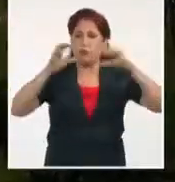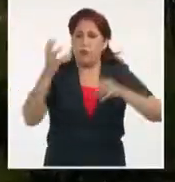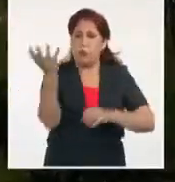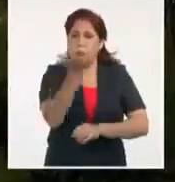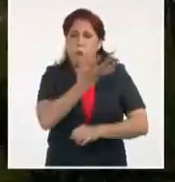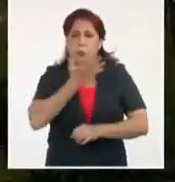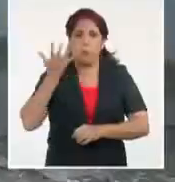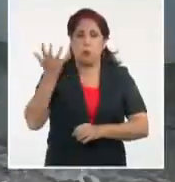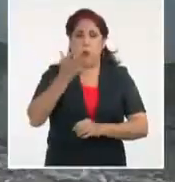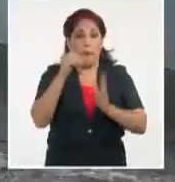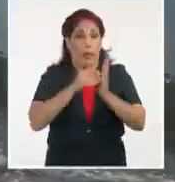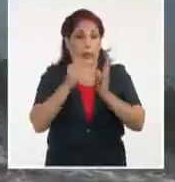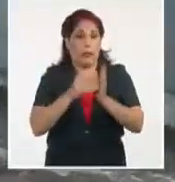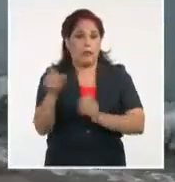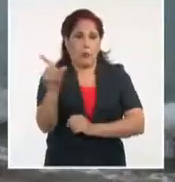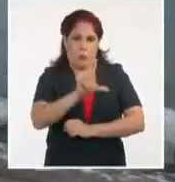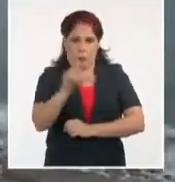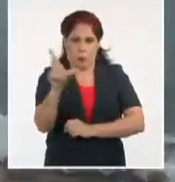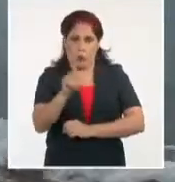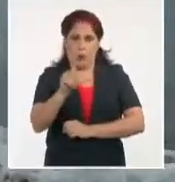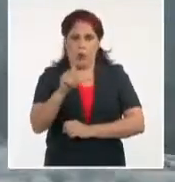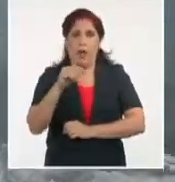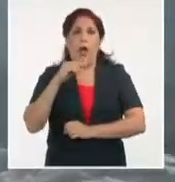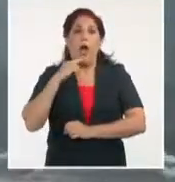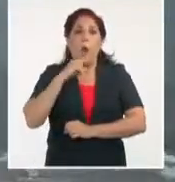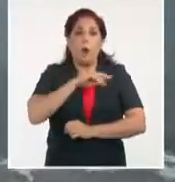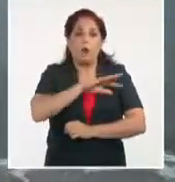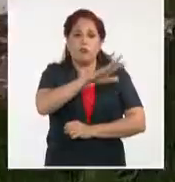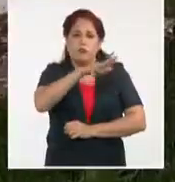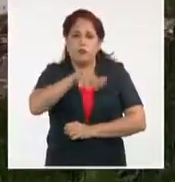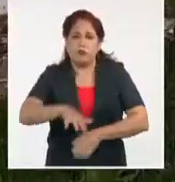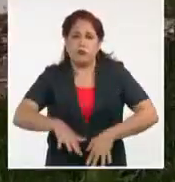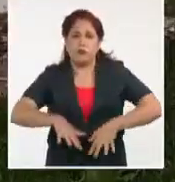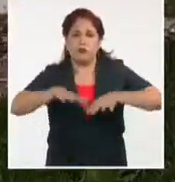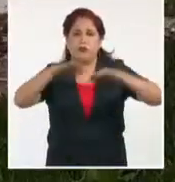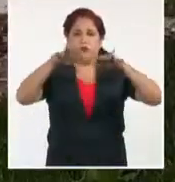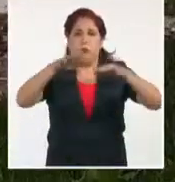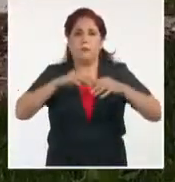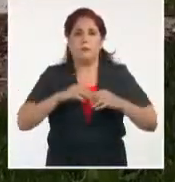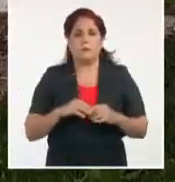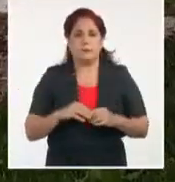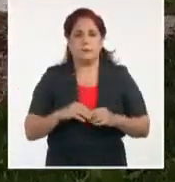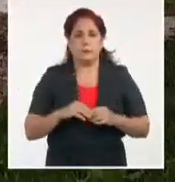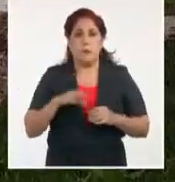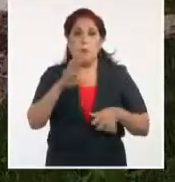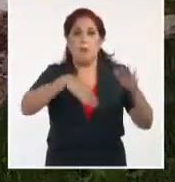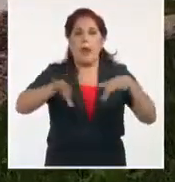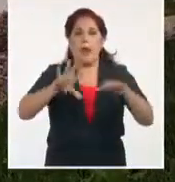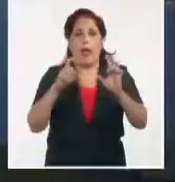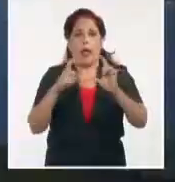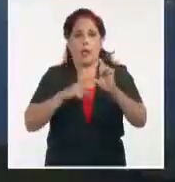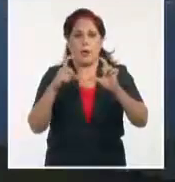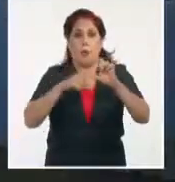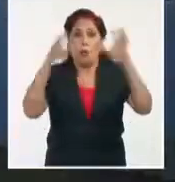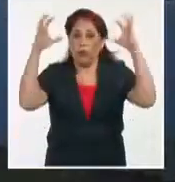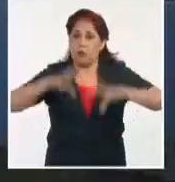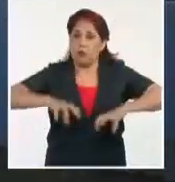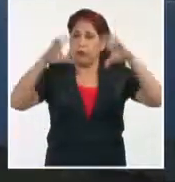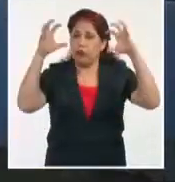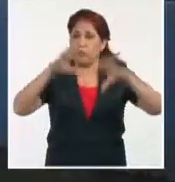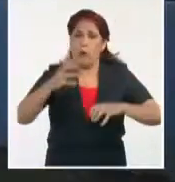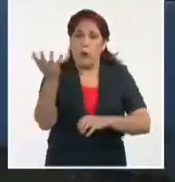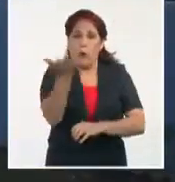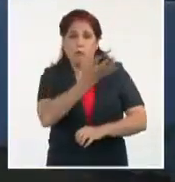de la tarde del lunes, al penetrar el evento meteorológico por un punto al oeste de Playa Girón. Precipitaciones intensas y